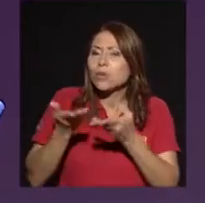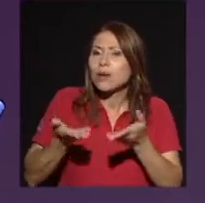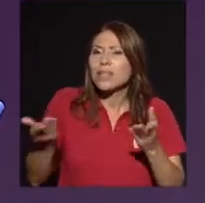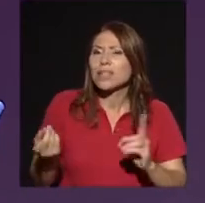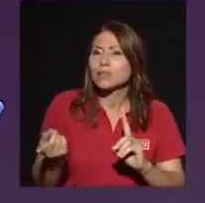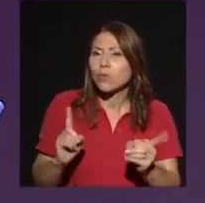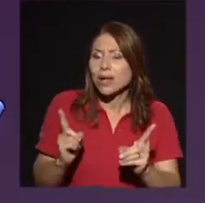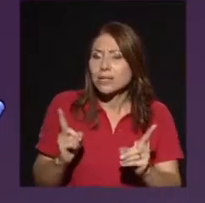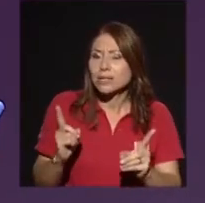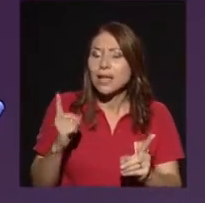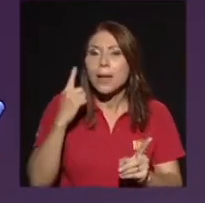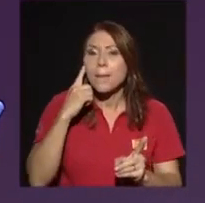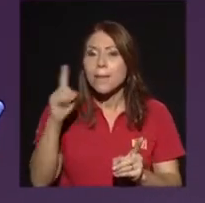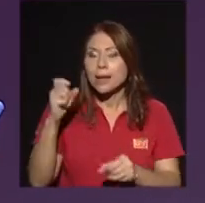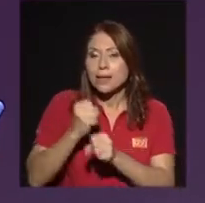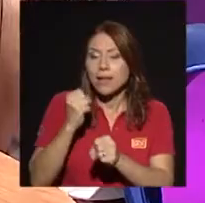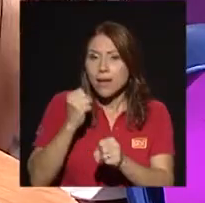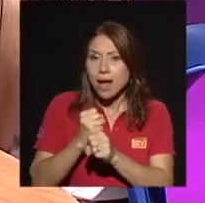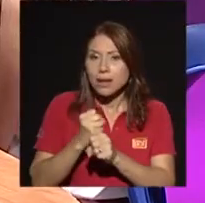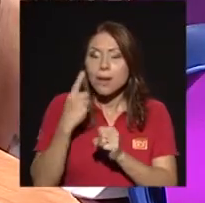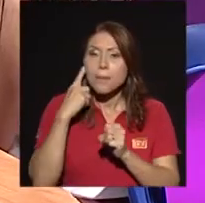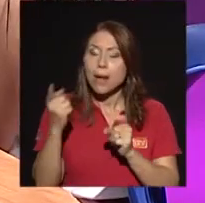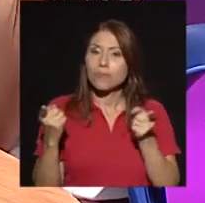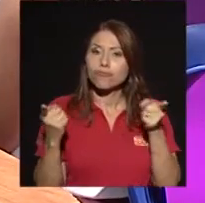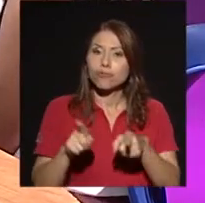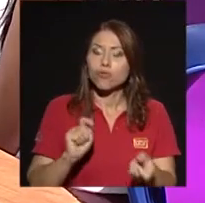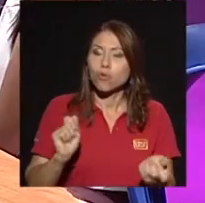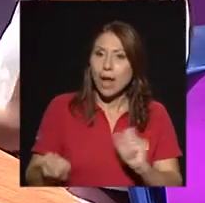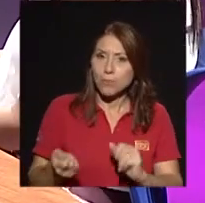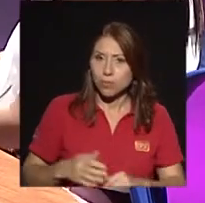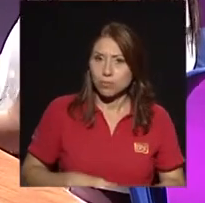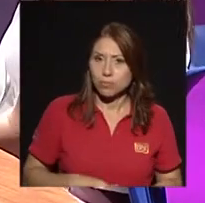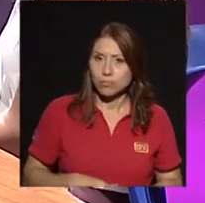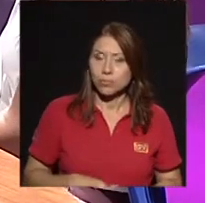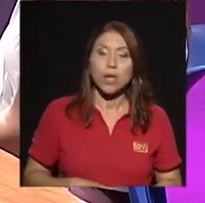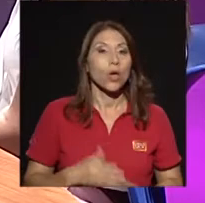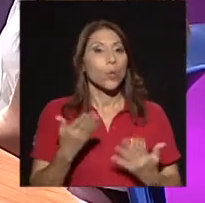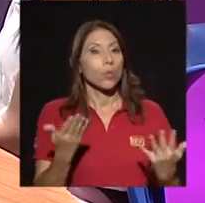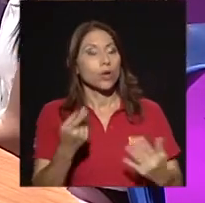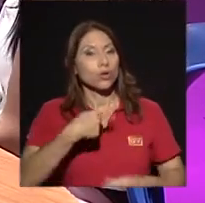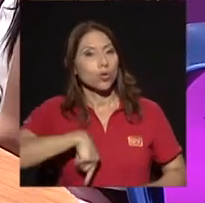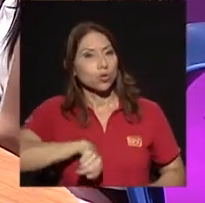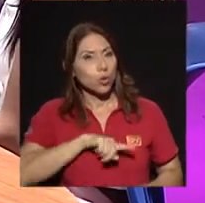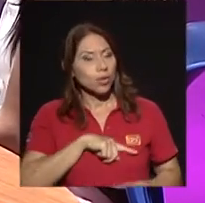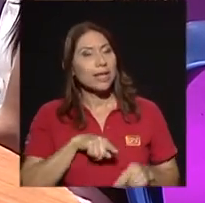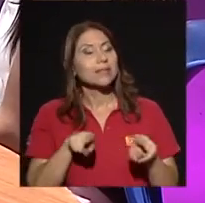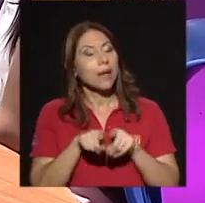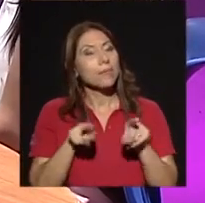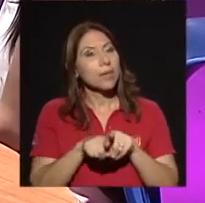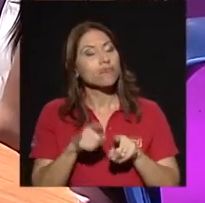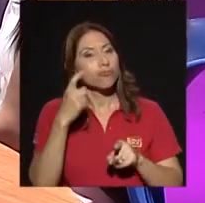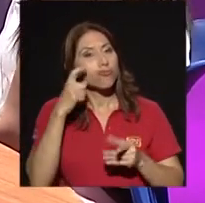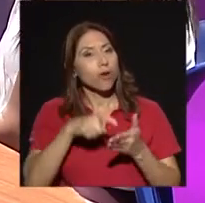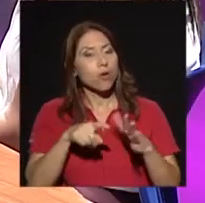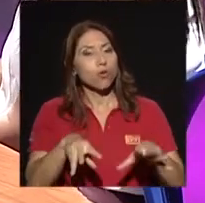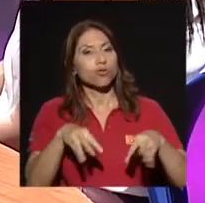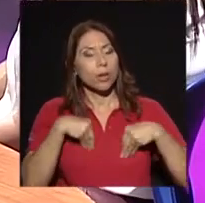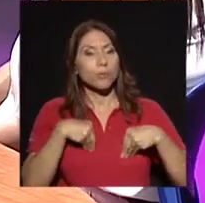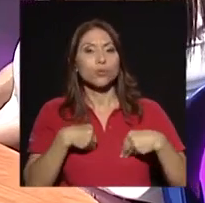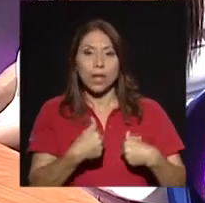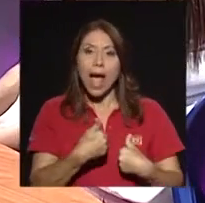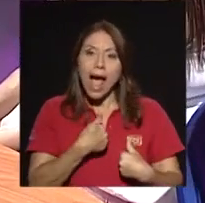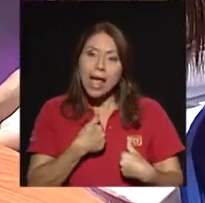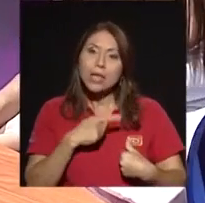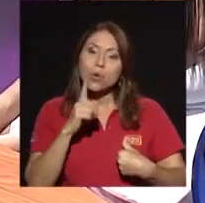colectivos para trabajar y generar un cambio? Tal vez una... Bueno, nosotras también reconocemos que existe una